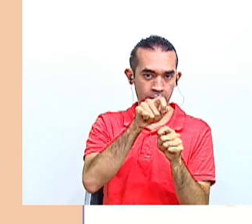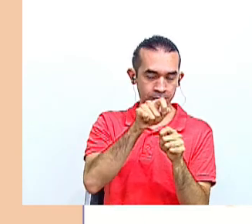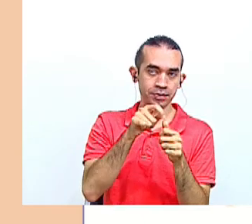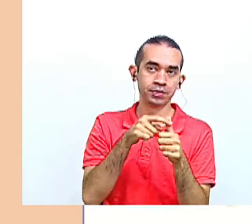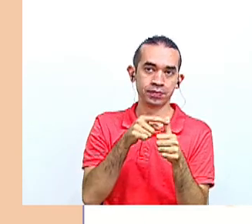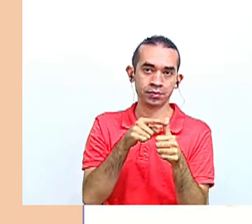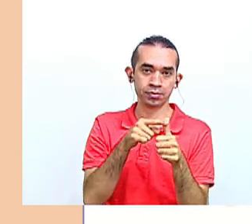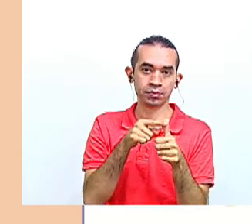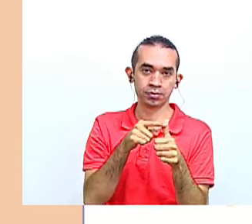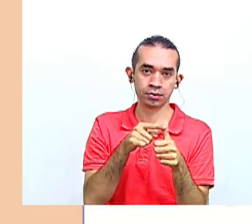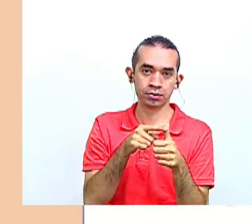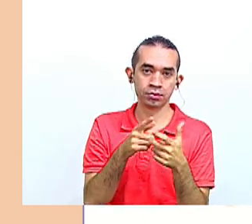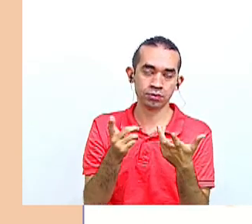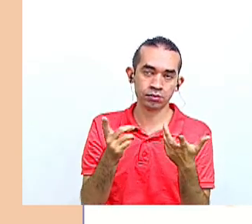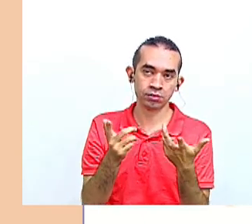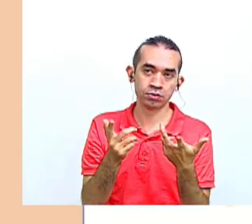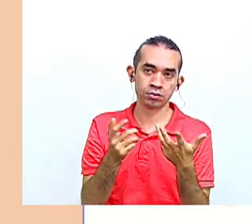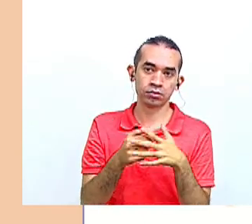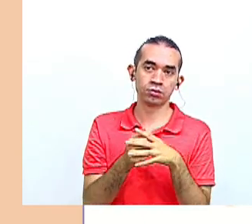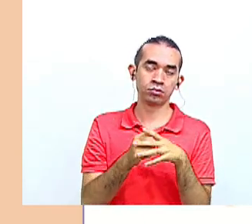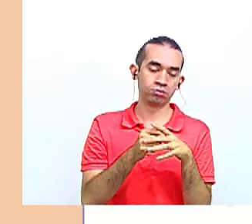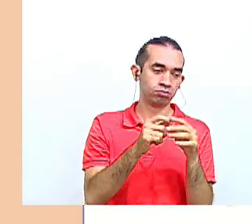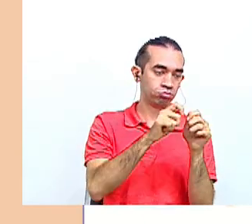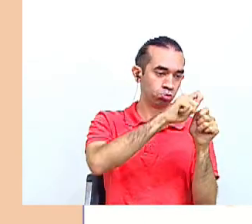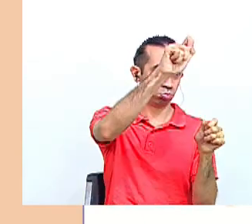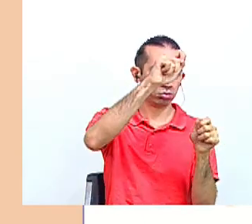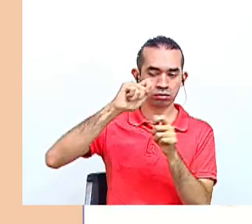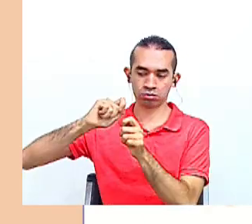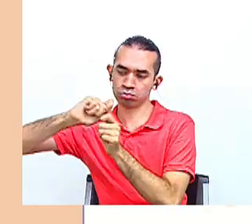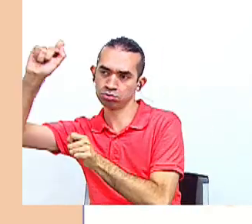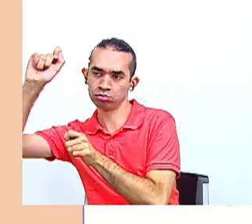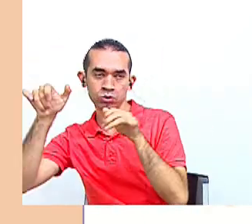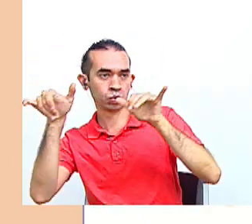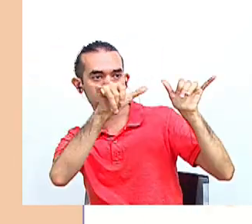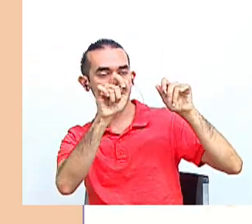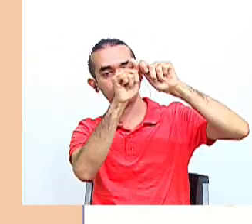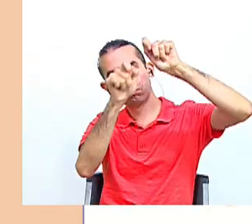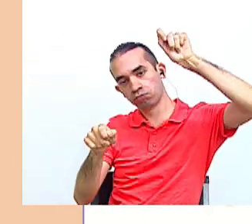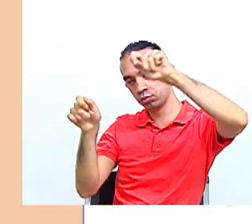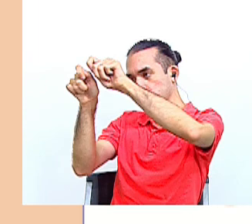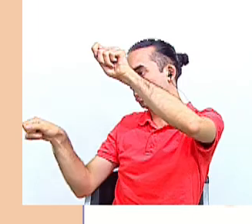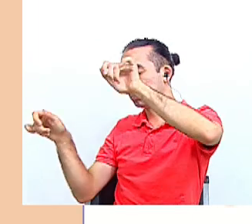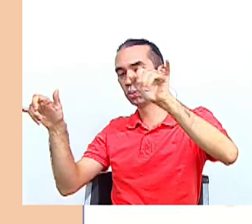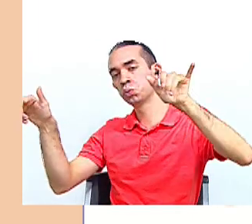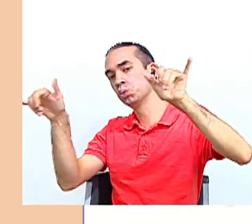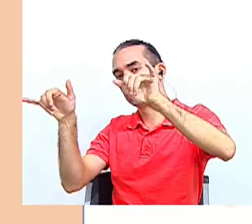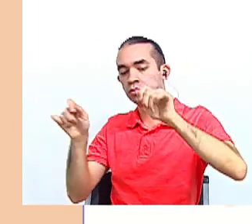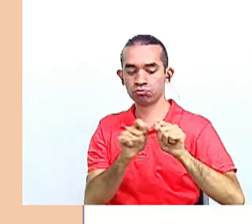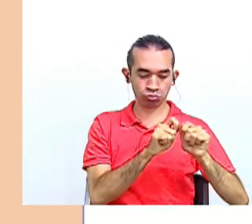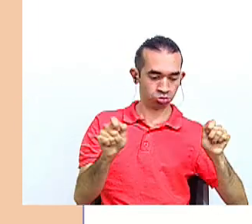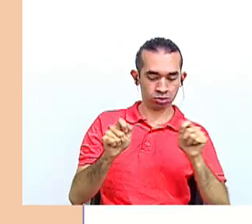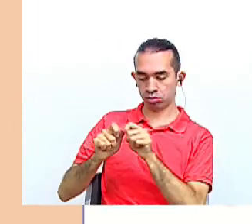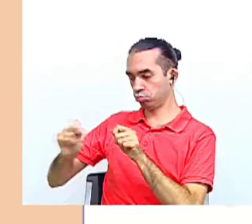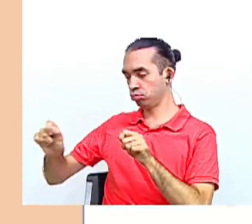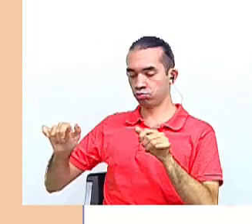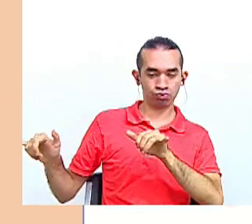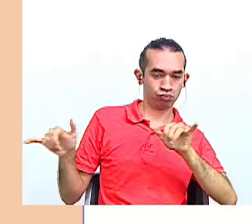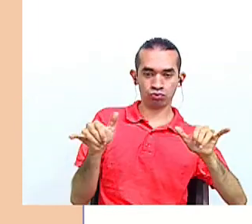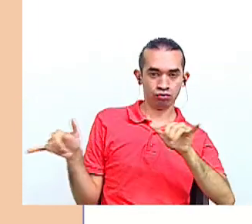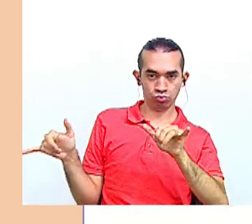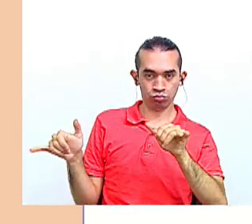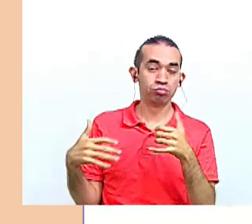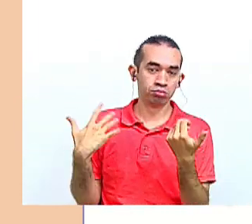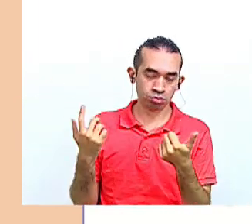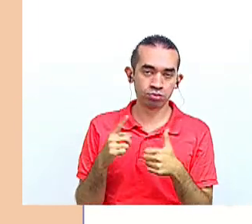que encontramos que los lados son congruentes respectivamente con los tres lados de